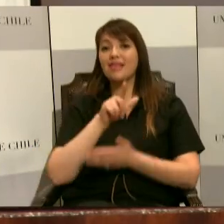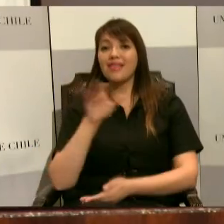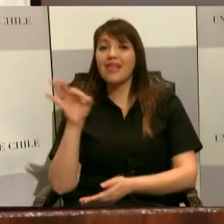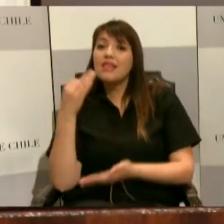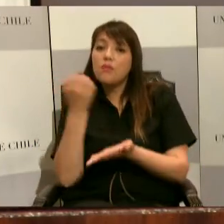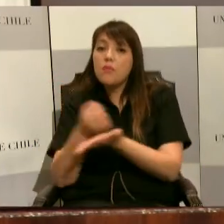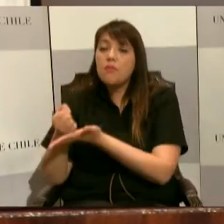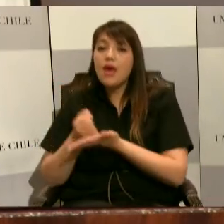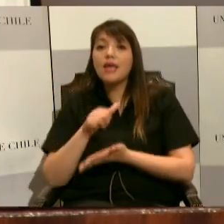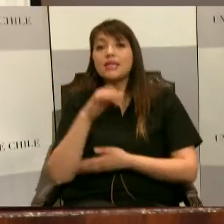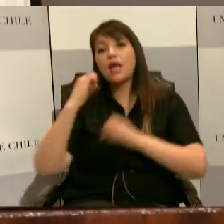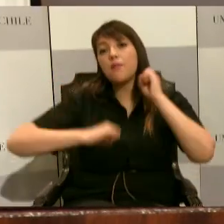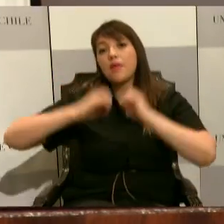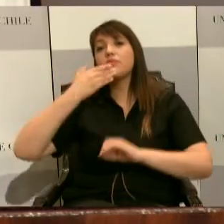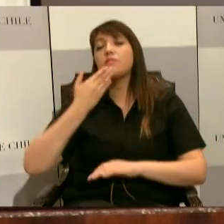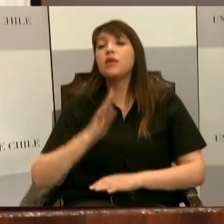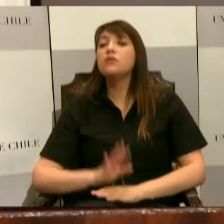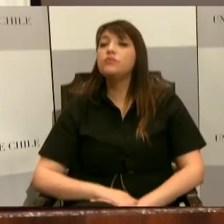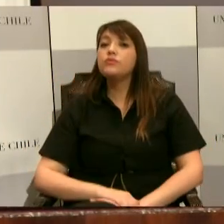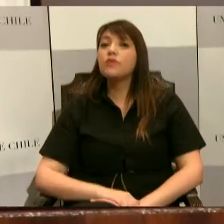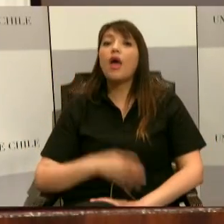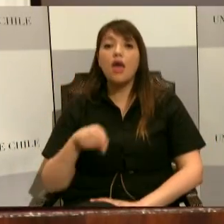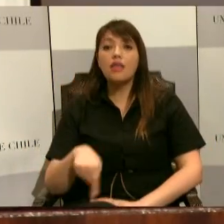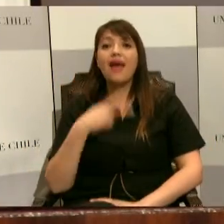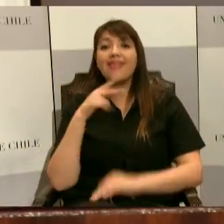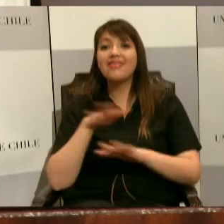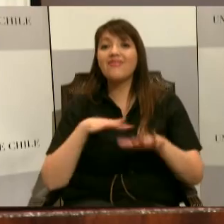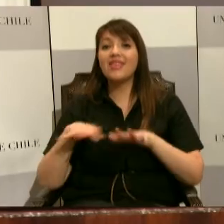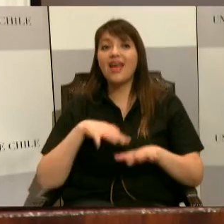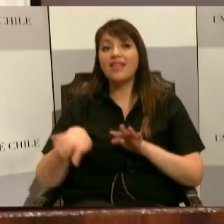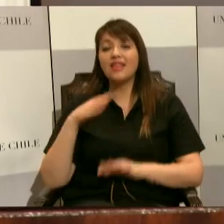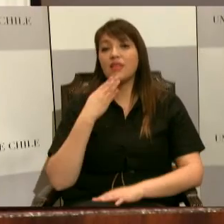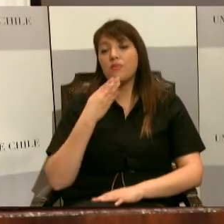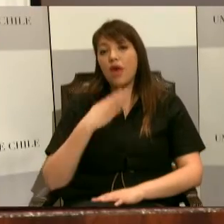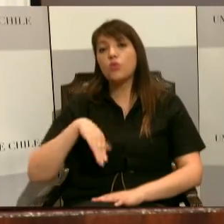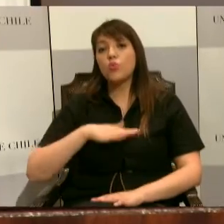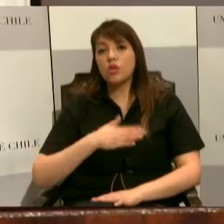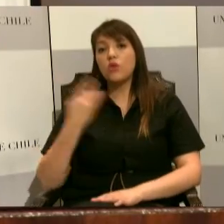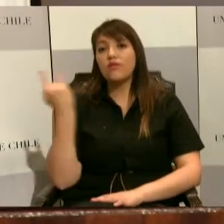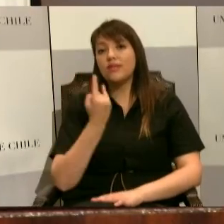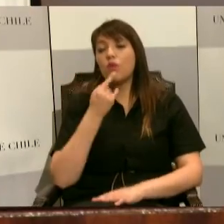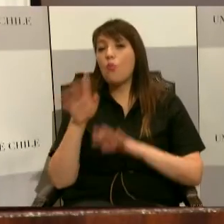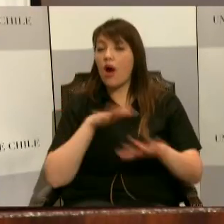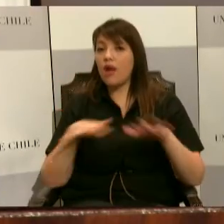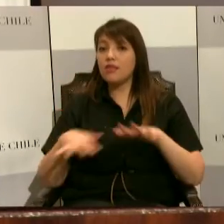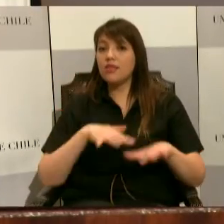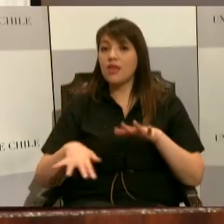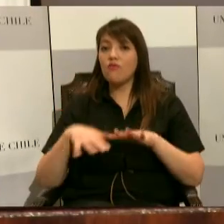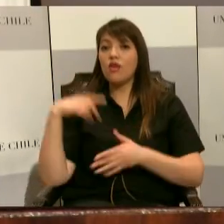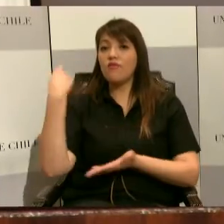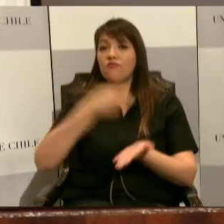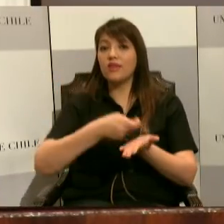la creación de 6 empresas de base tecnológica. Estas y otras actividades perfilan nuestra universidad como un agente activo en la generación